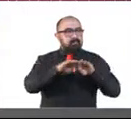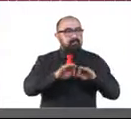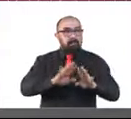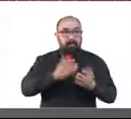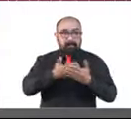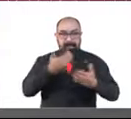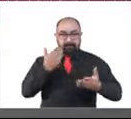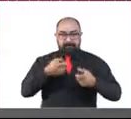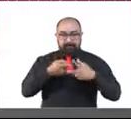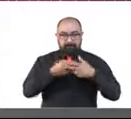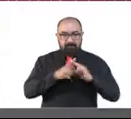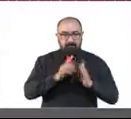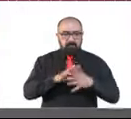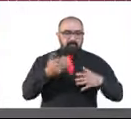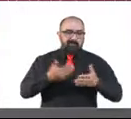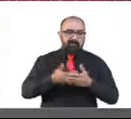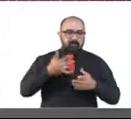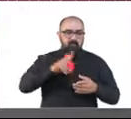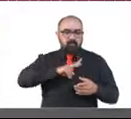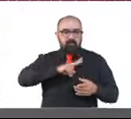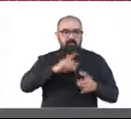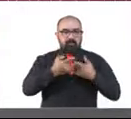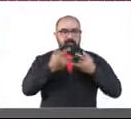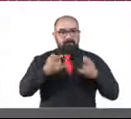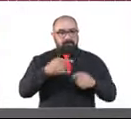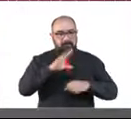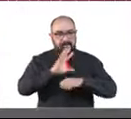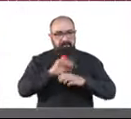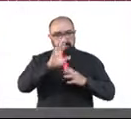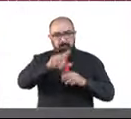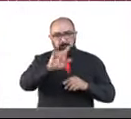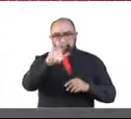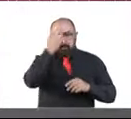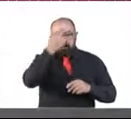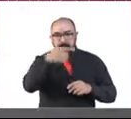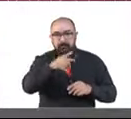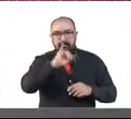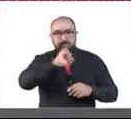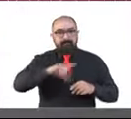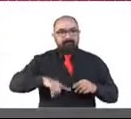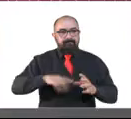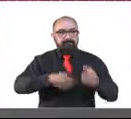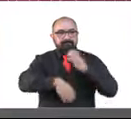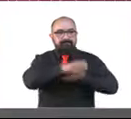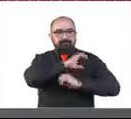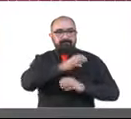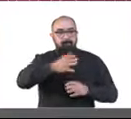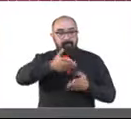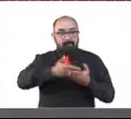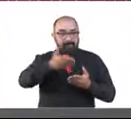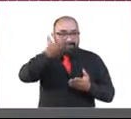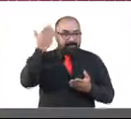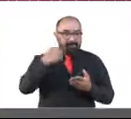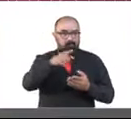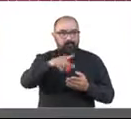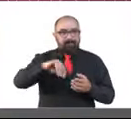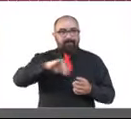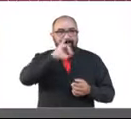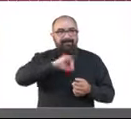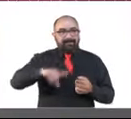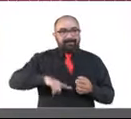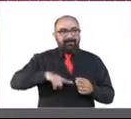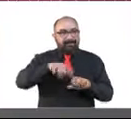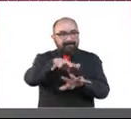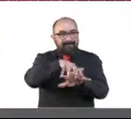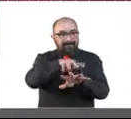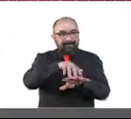en materia, quisiera contar una anécdota que no sé si la jefa de gobierno se acuerde, pero cuando era jefa delegacional en Tlalpan,